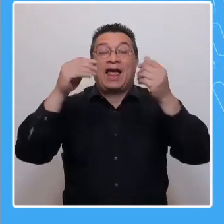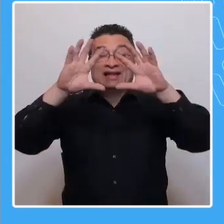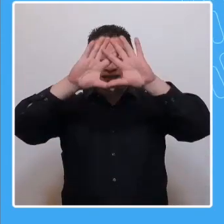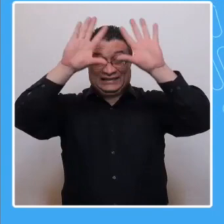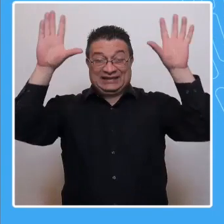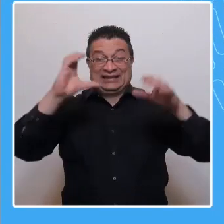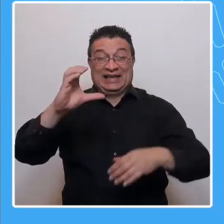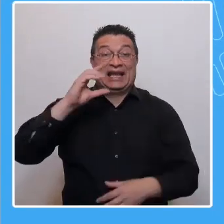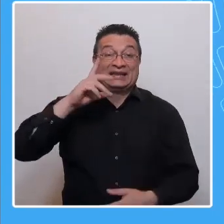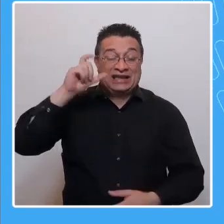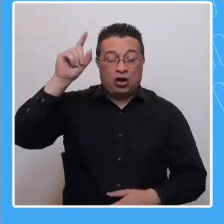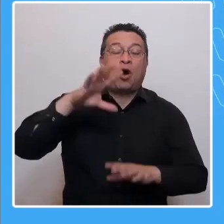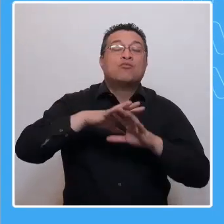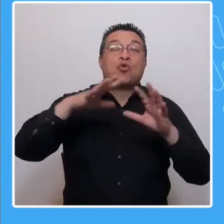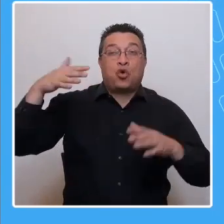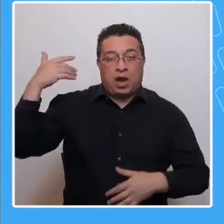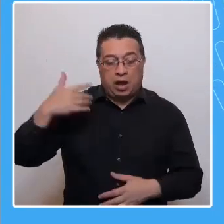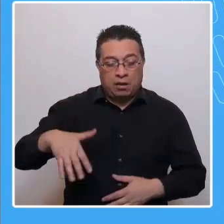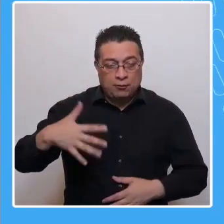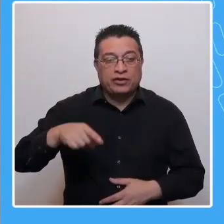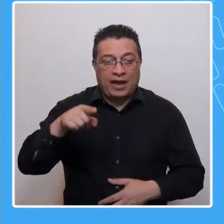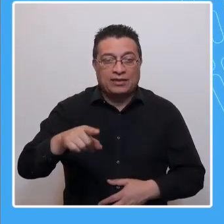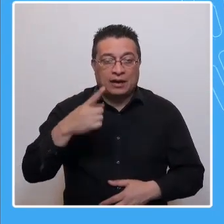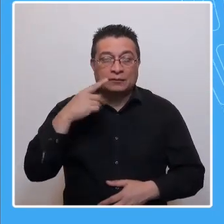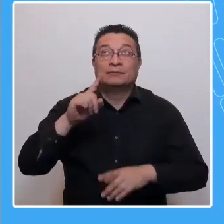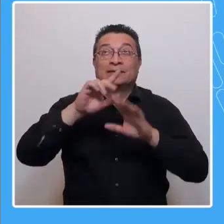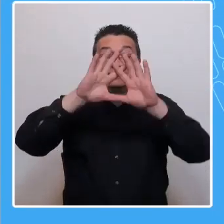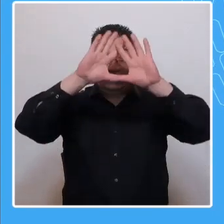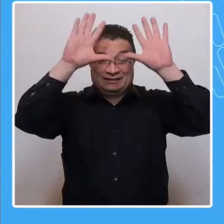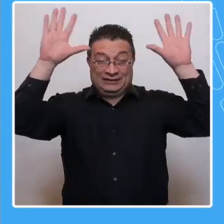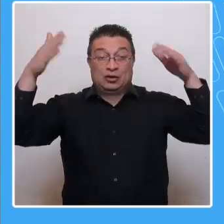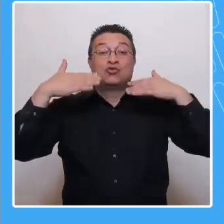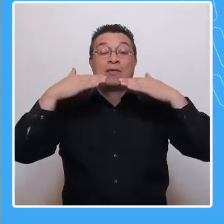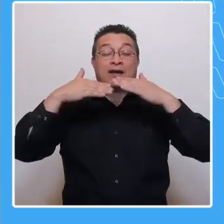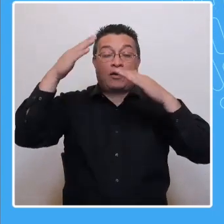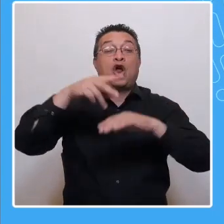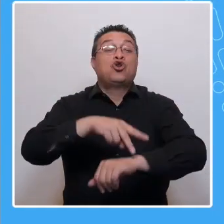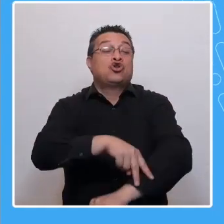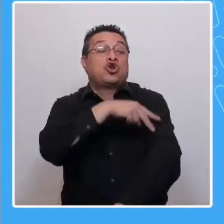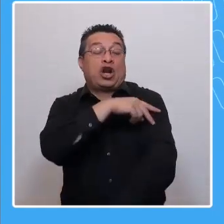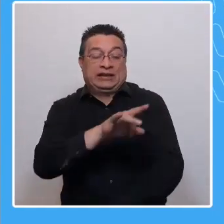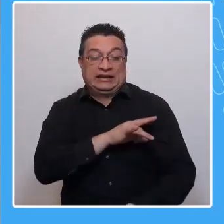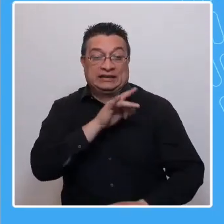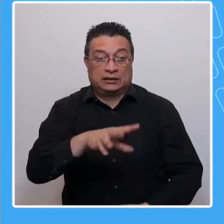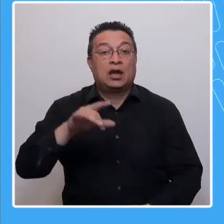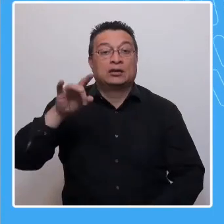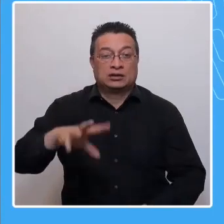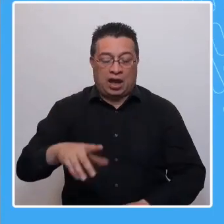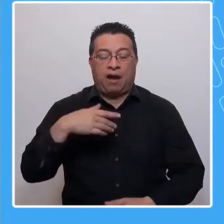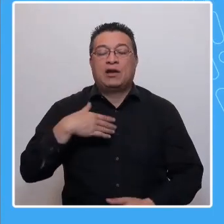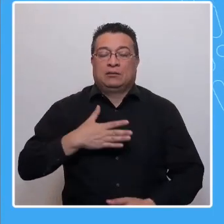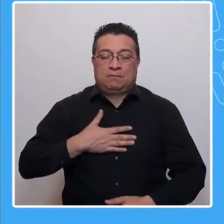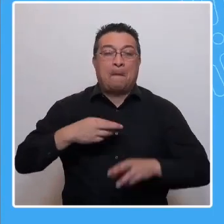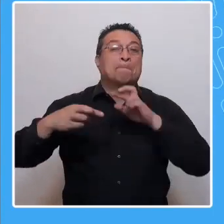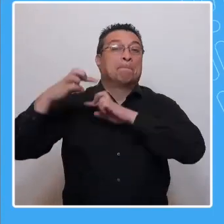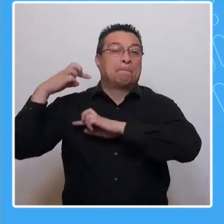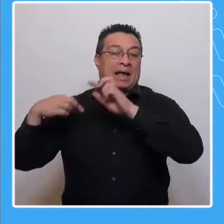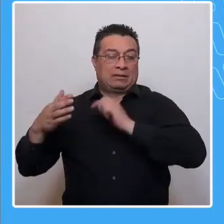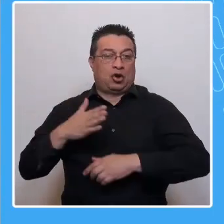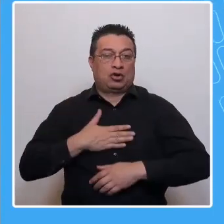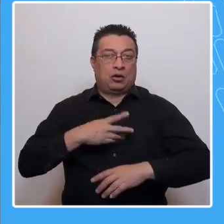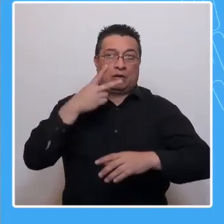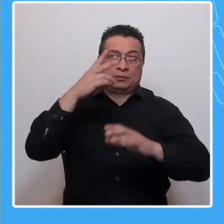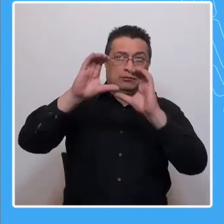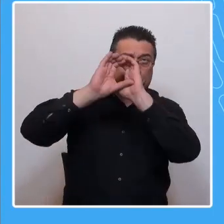Esto también es una demanda muy importante, sobre todo en parte de los cielos por parte de la zona norte de nuestro país. Sabemos que tenemos un patrimonio